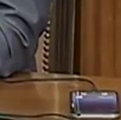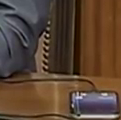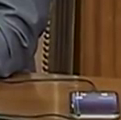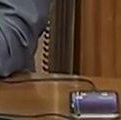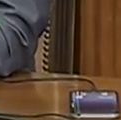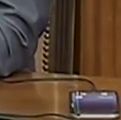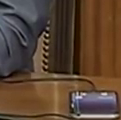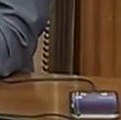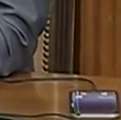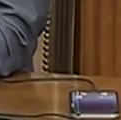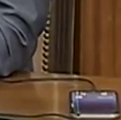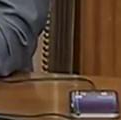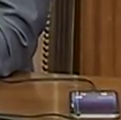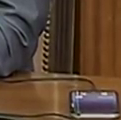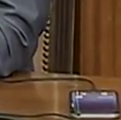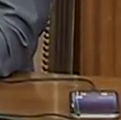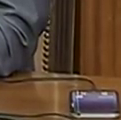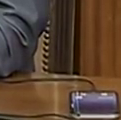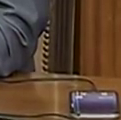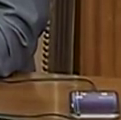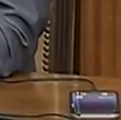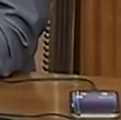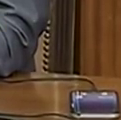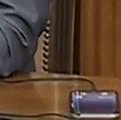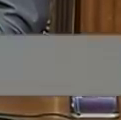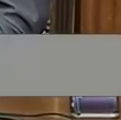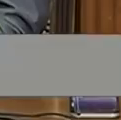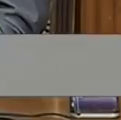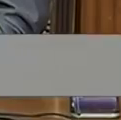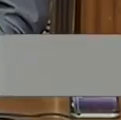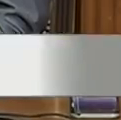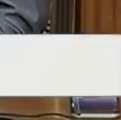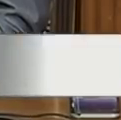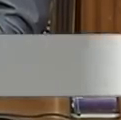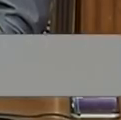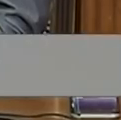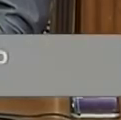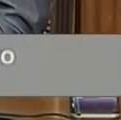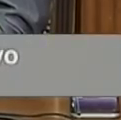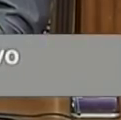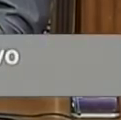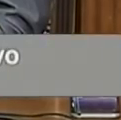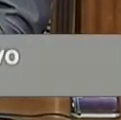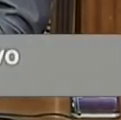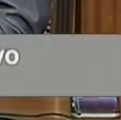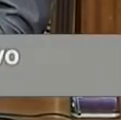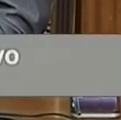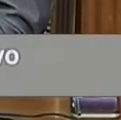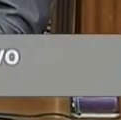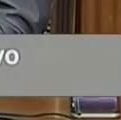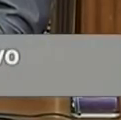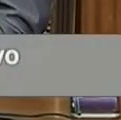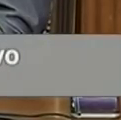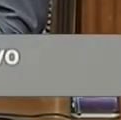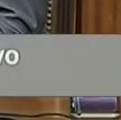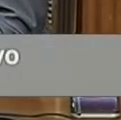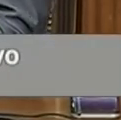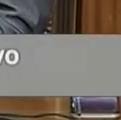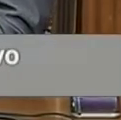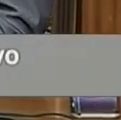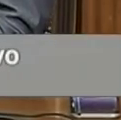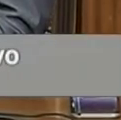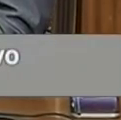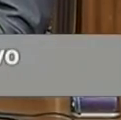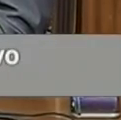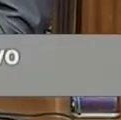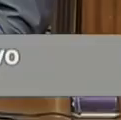su intervención valoró el 23 de enero como una fecha que nos recuerda el final de la dictadura, que no representa